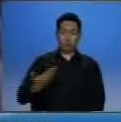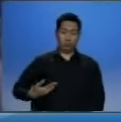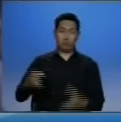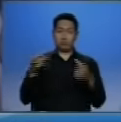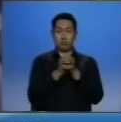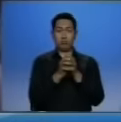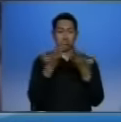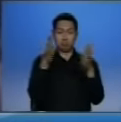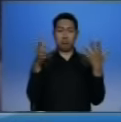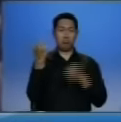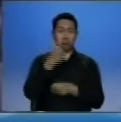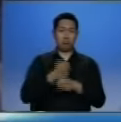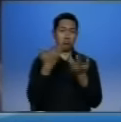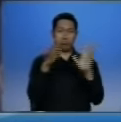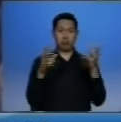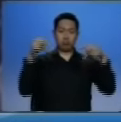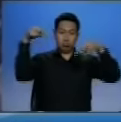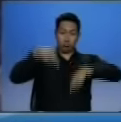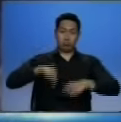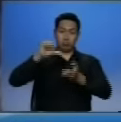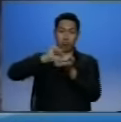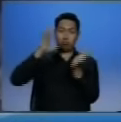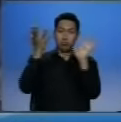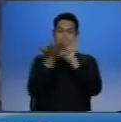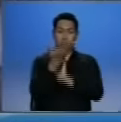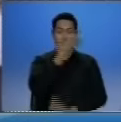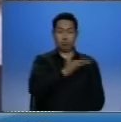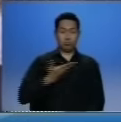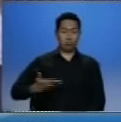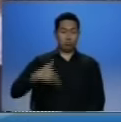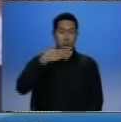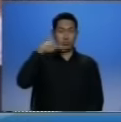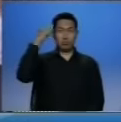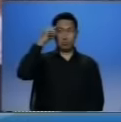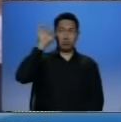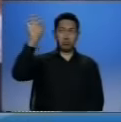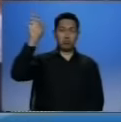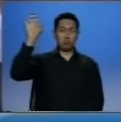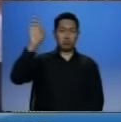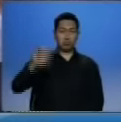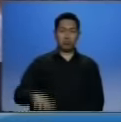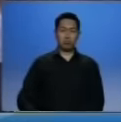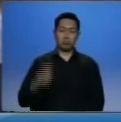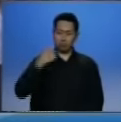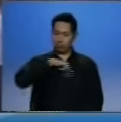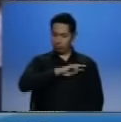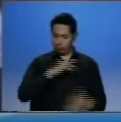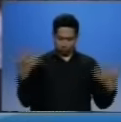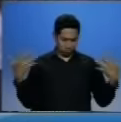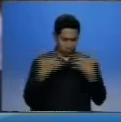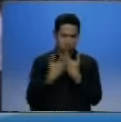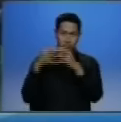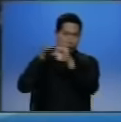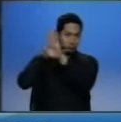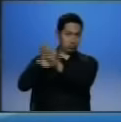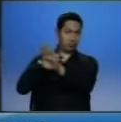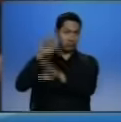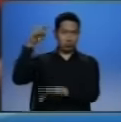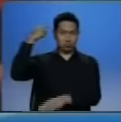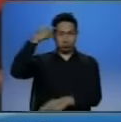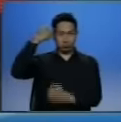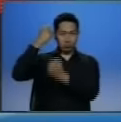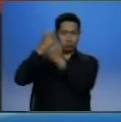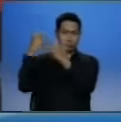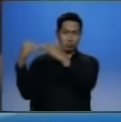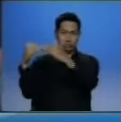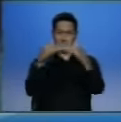que ha hecho esta revolución ciudadana, lo que ha hecho el presidente Rafael Correa. Y lo mejor es que estamos unidos y defendiendo la democracia. En el centro